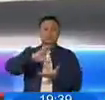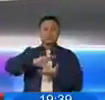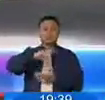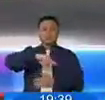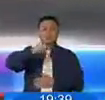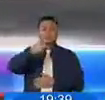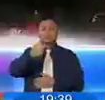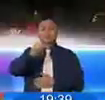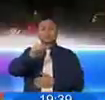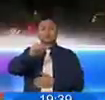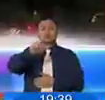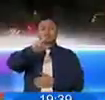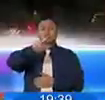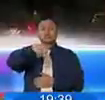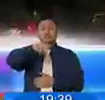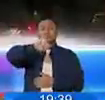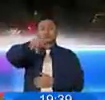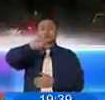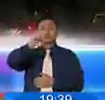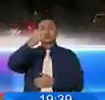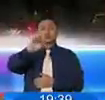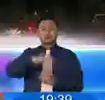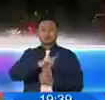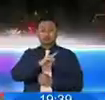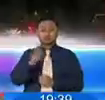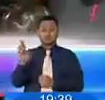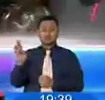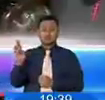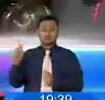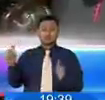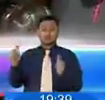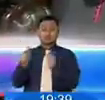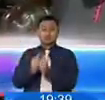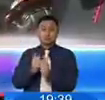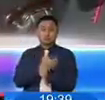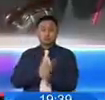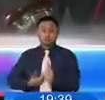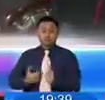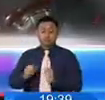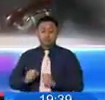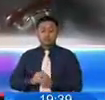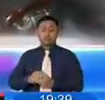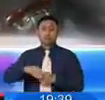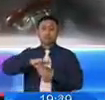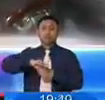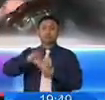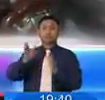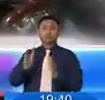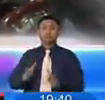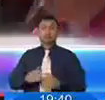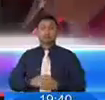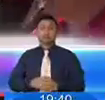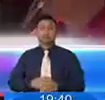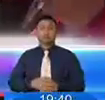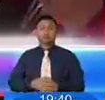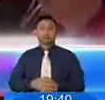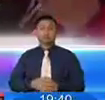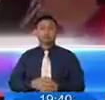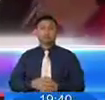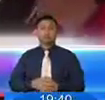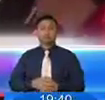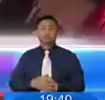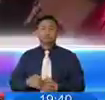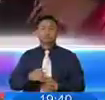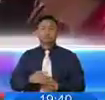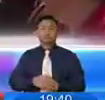José. Lenín Moreno estuvo acompañado de su esposa Rocío González y de la canciller María Fernanda Espinosa.